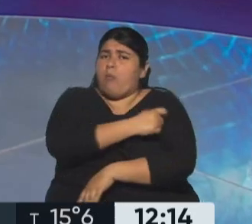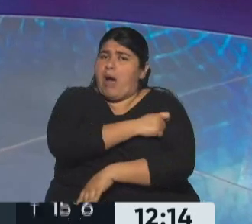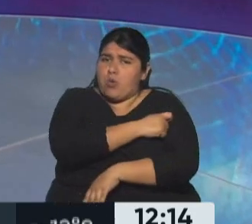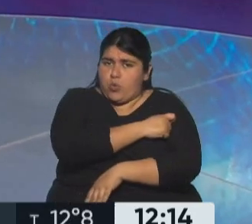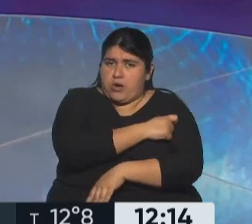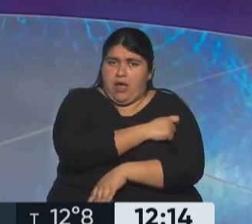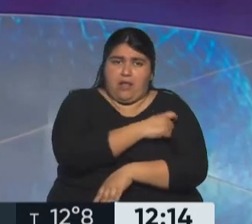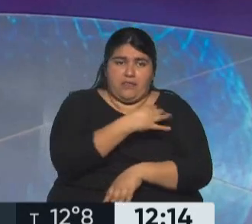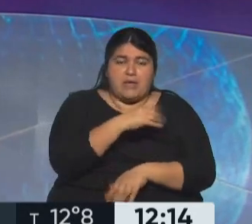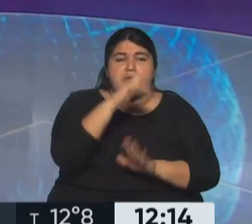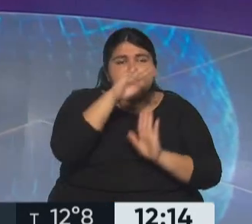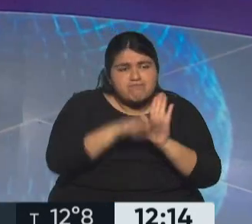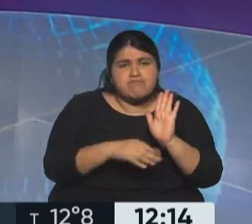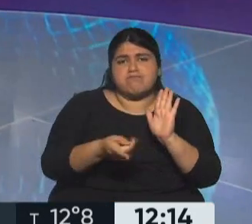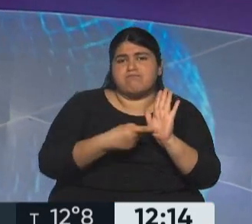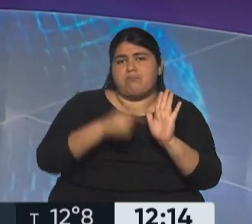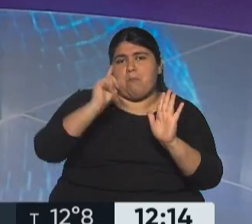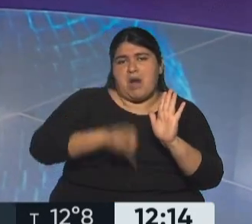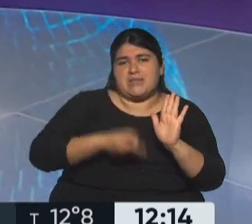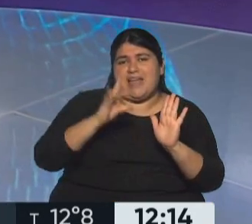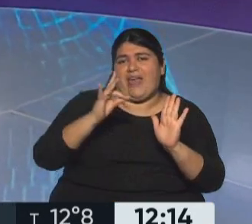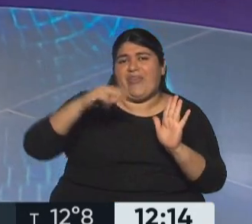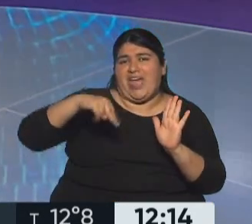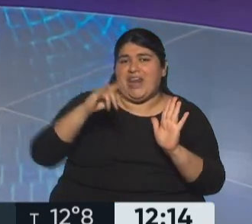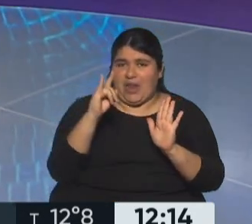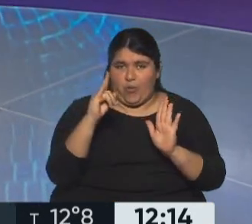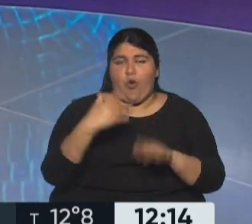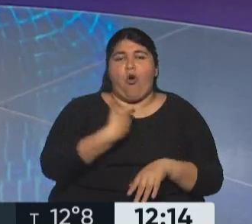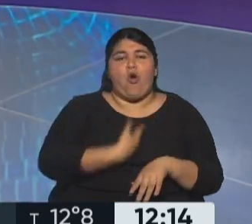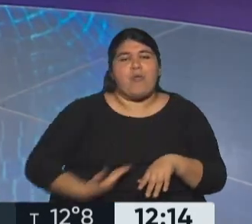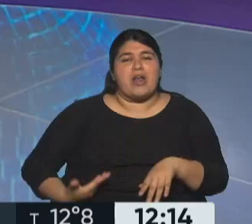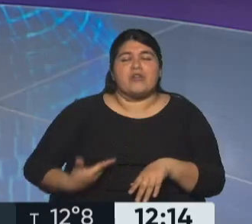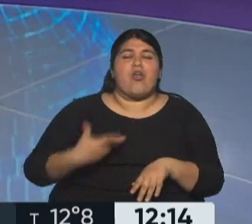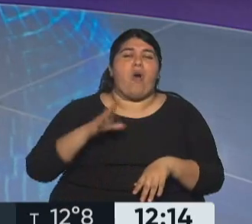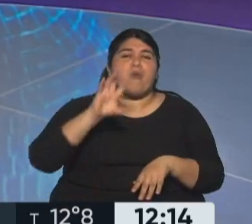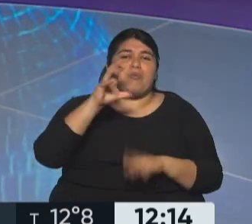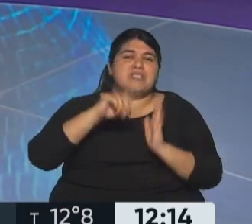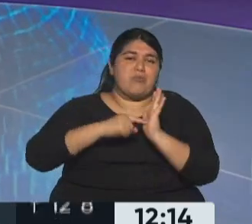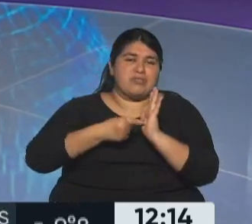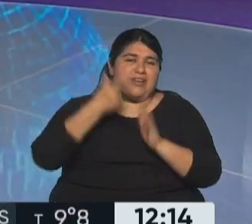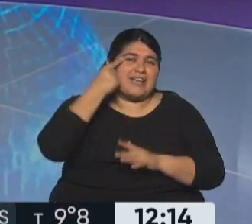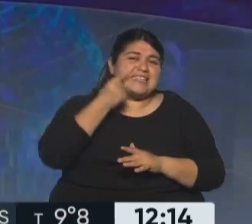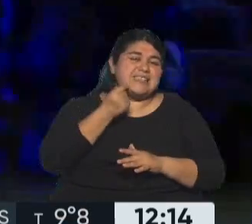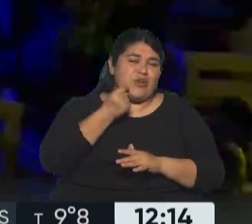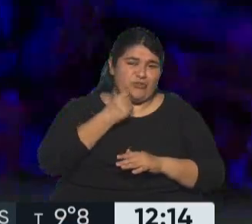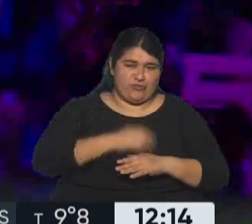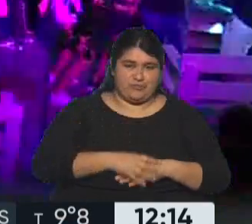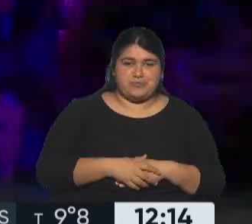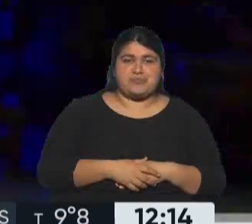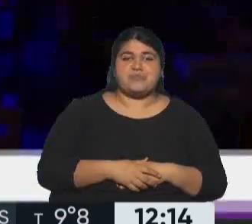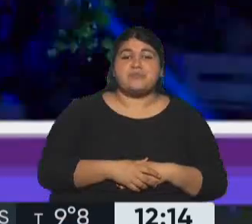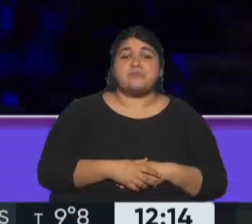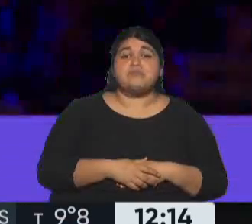que establece así el DNU que fijó el gobernador de la provincia de Buenos Aires, Axel Kicillof. Con